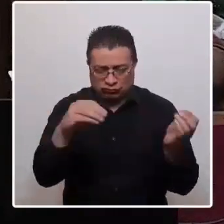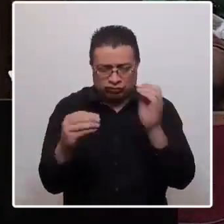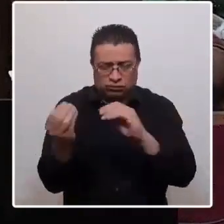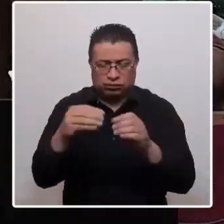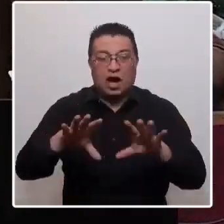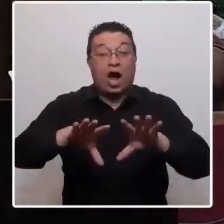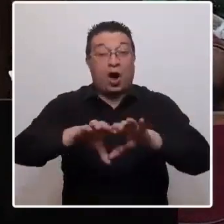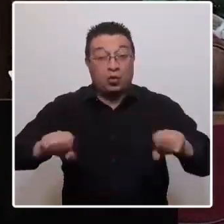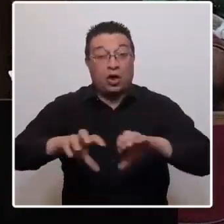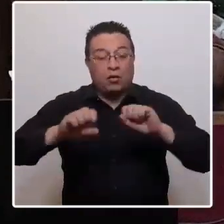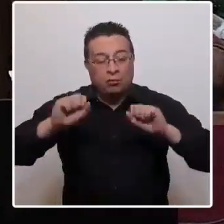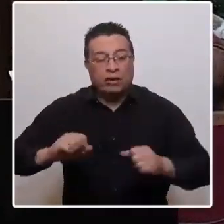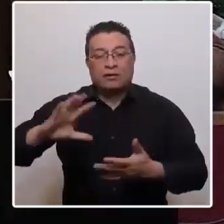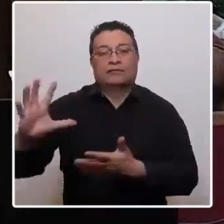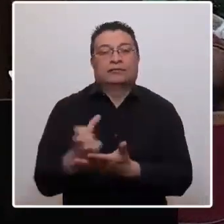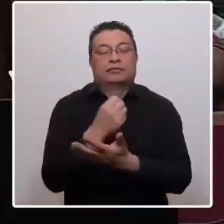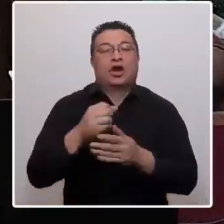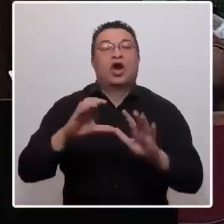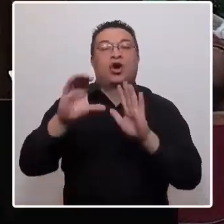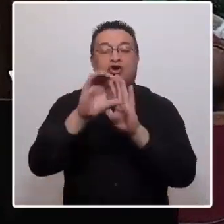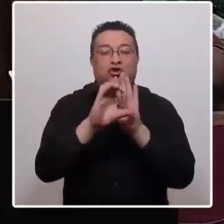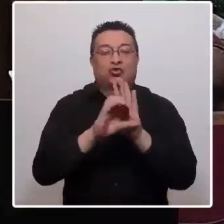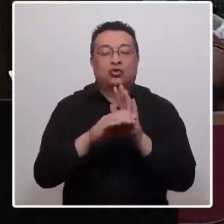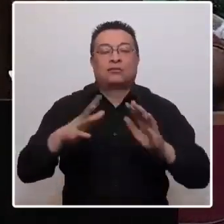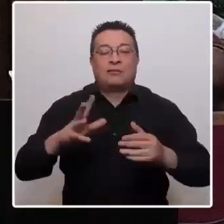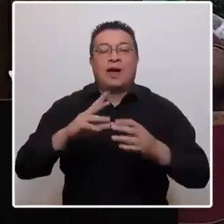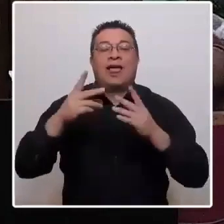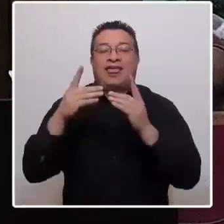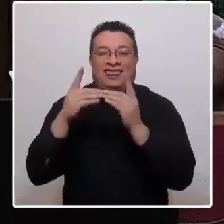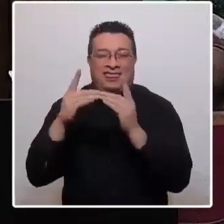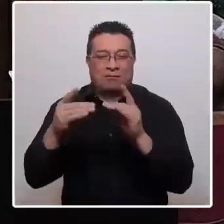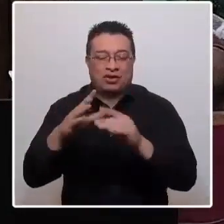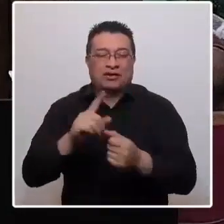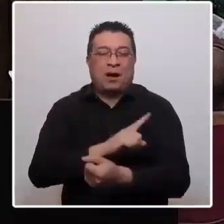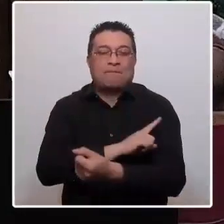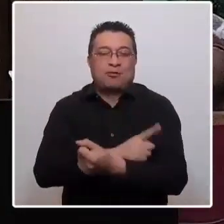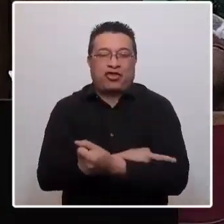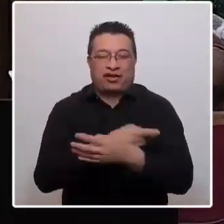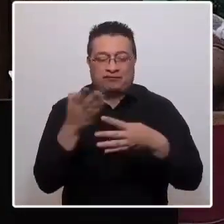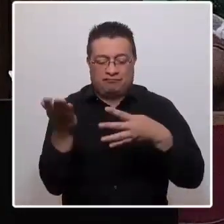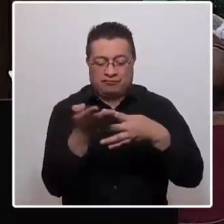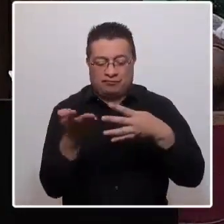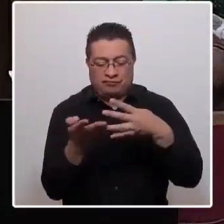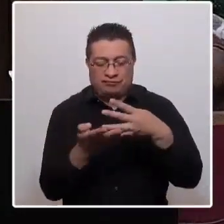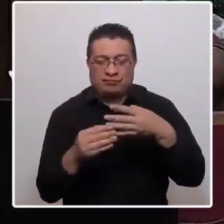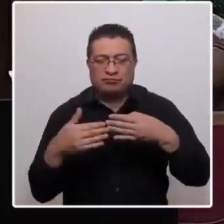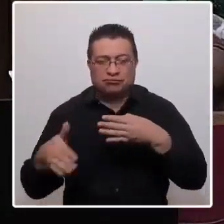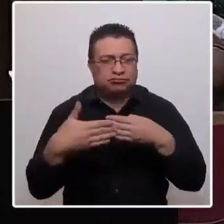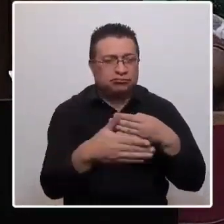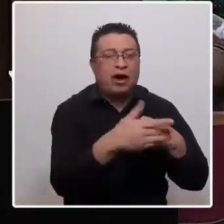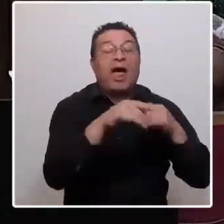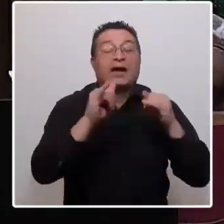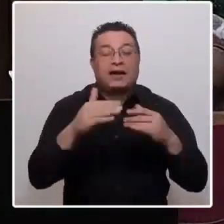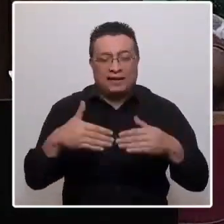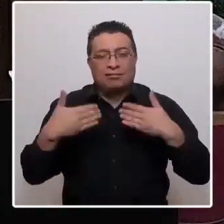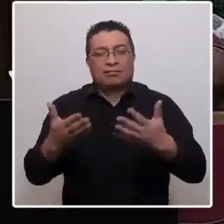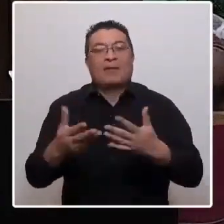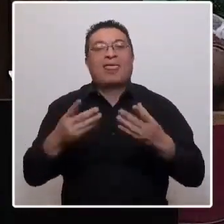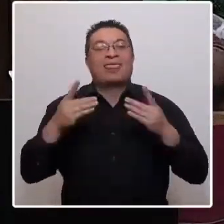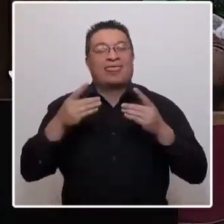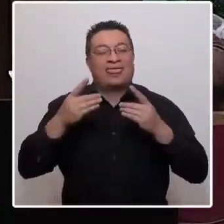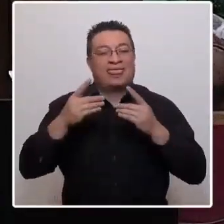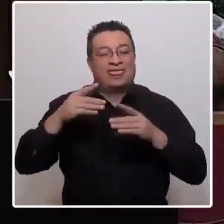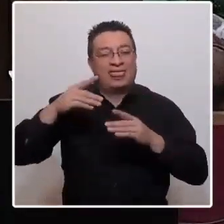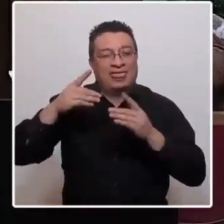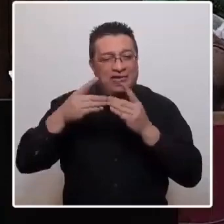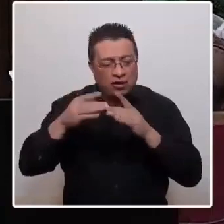permitan obtener esta Constitución que democratice el poder, que lo profundice la democracia y que nos permita también alcanzar la dignidad.